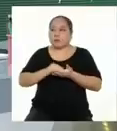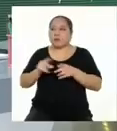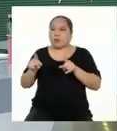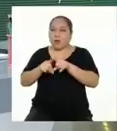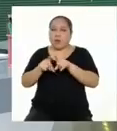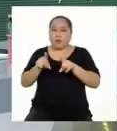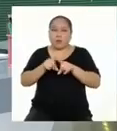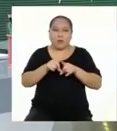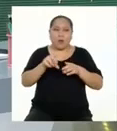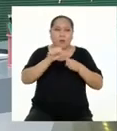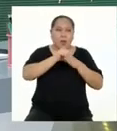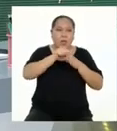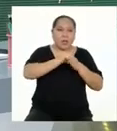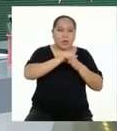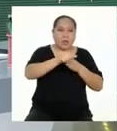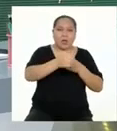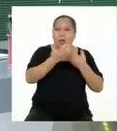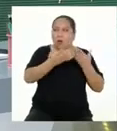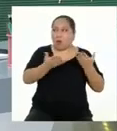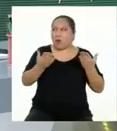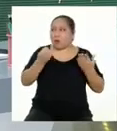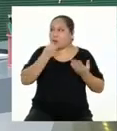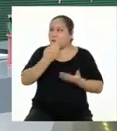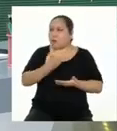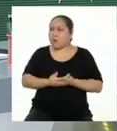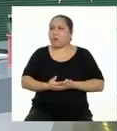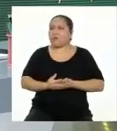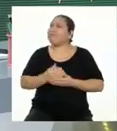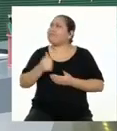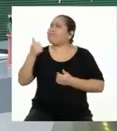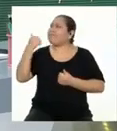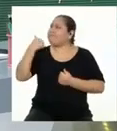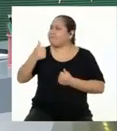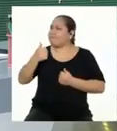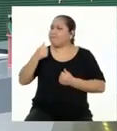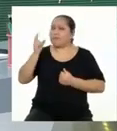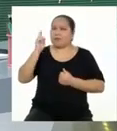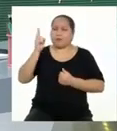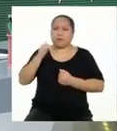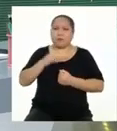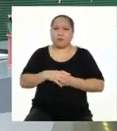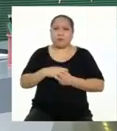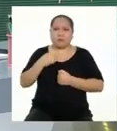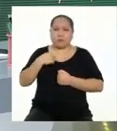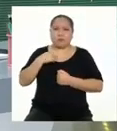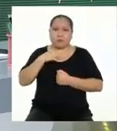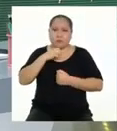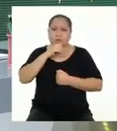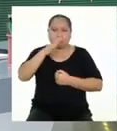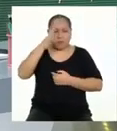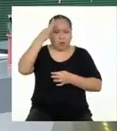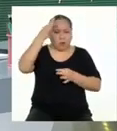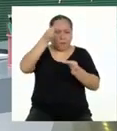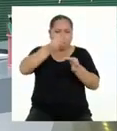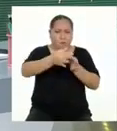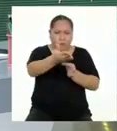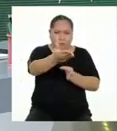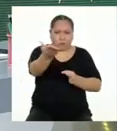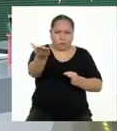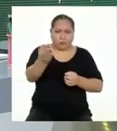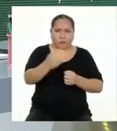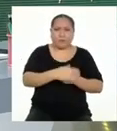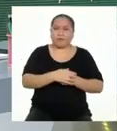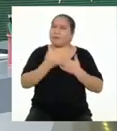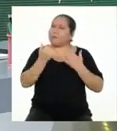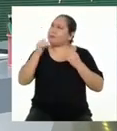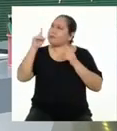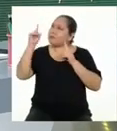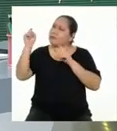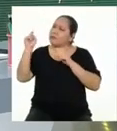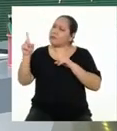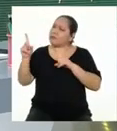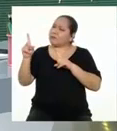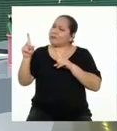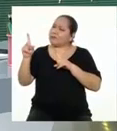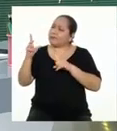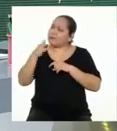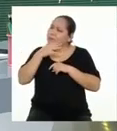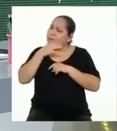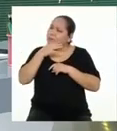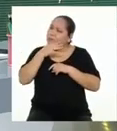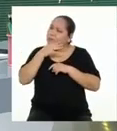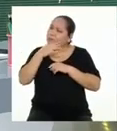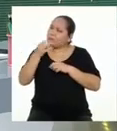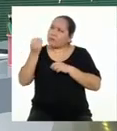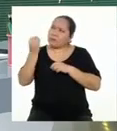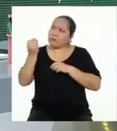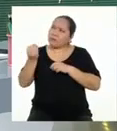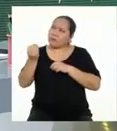prácticas. De todas maneras, profesor Iván, ni dudarlo. Yo les tengo harta fe. Ahora, tengo una pregunta. ¿Por